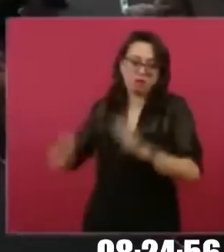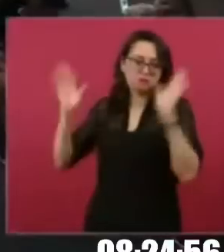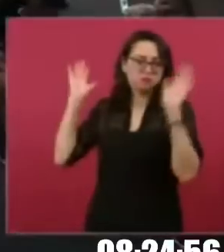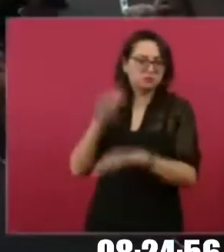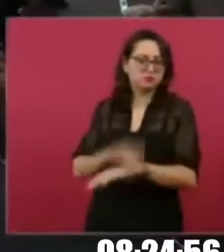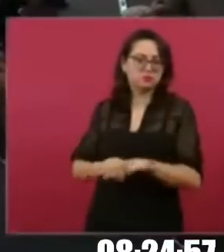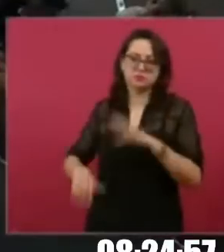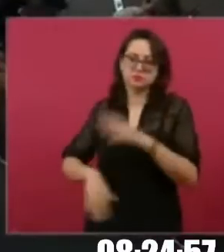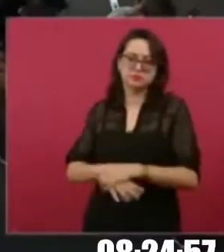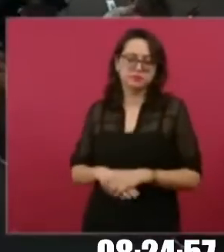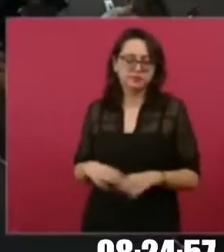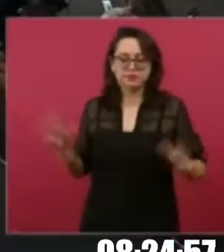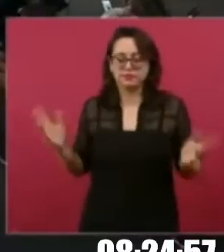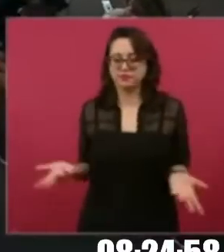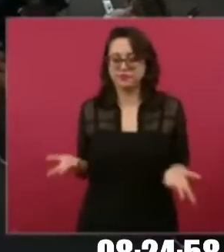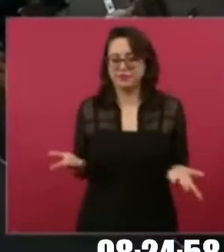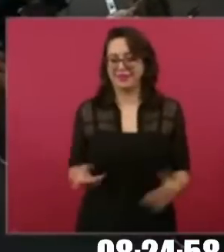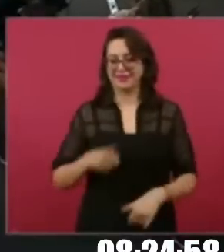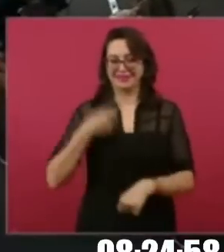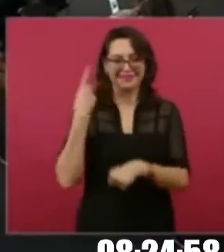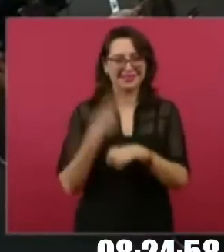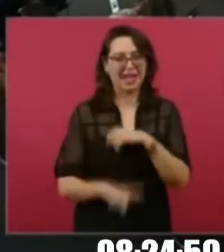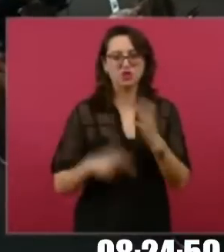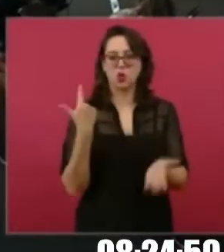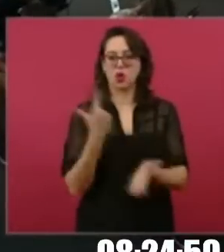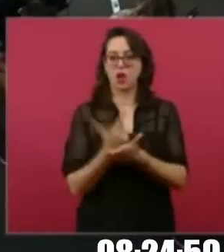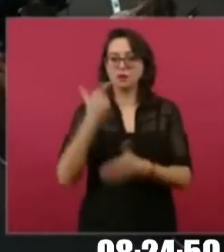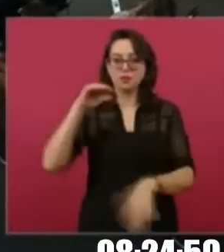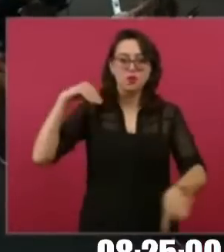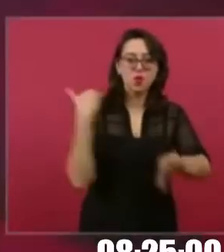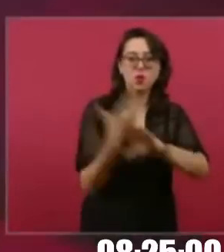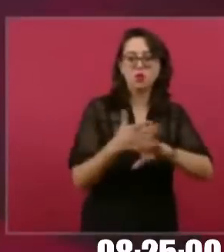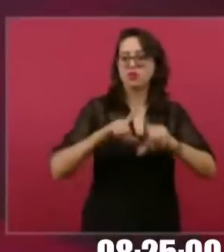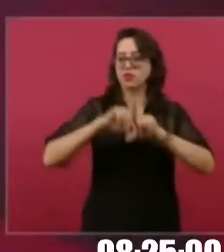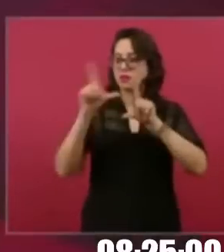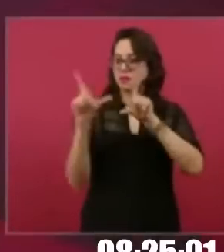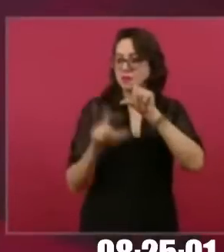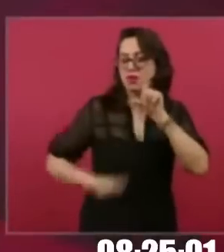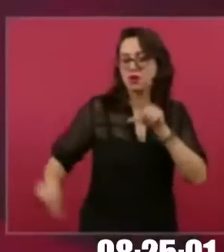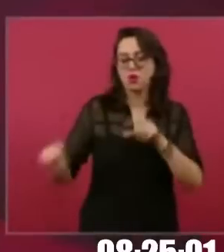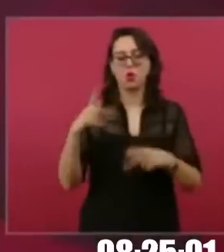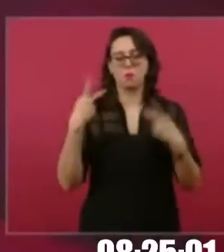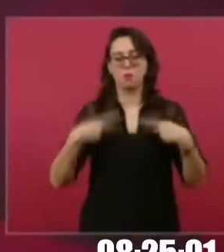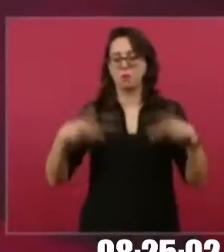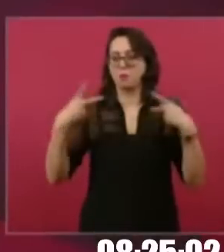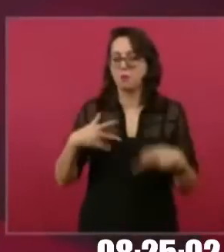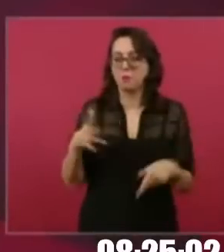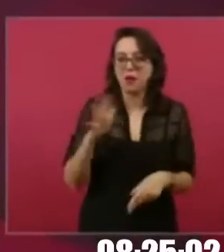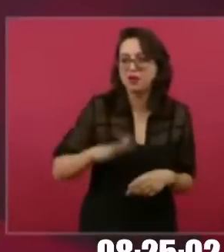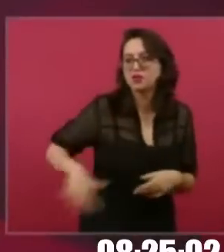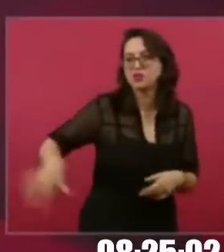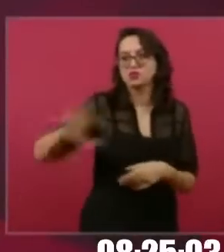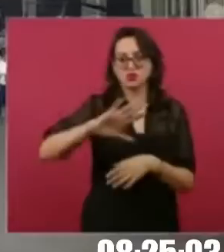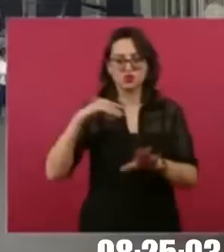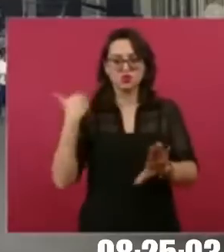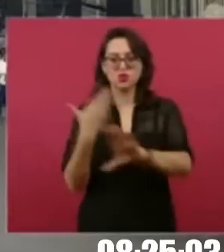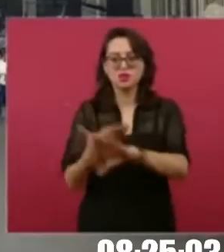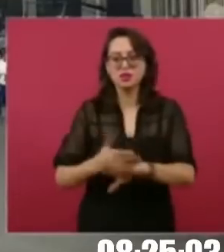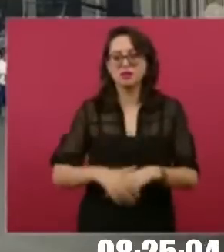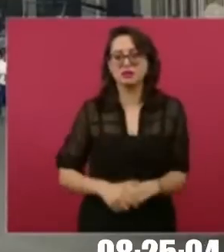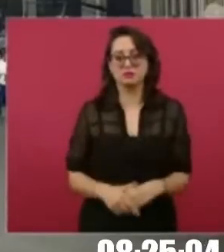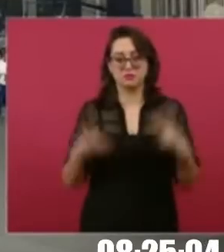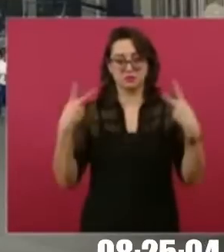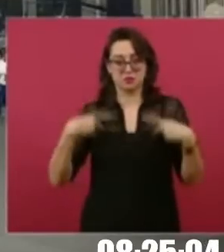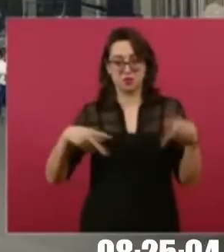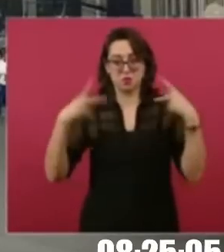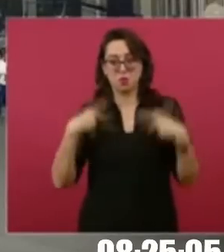a la gente a los ciudadanos incluso a quienes trabajan para garantizar la paz y la